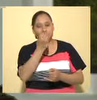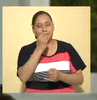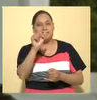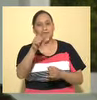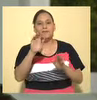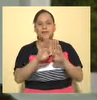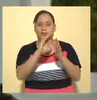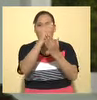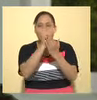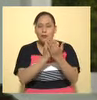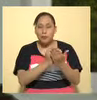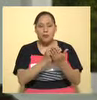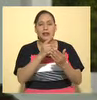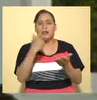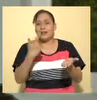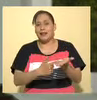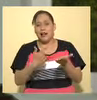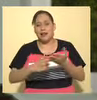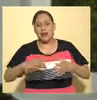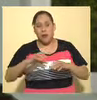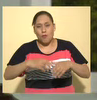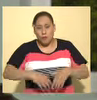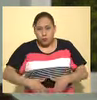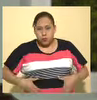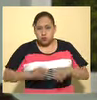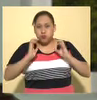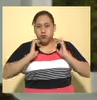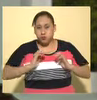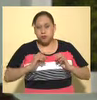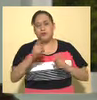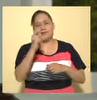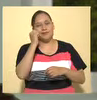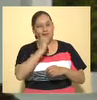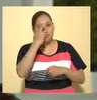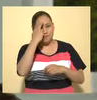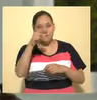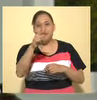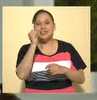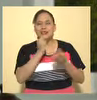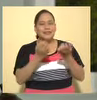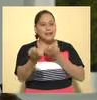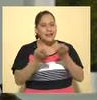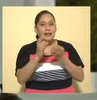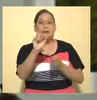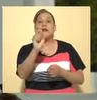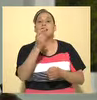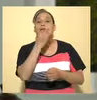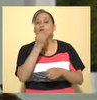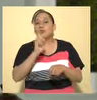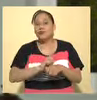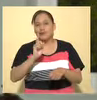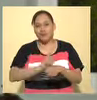como disminuir el índice de grasa corporal en las personas. Recuerda que deben activarse 20 minutos al día.